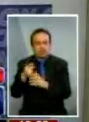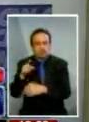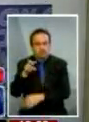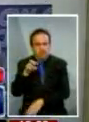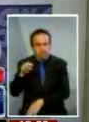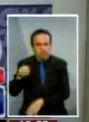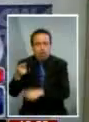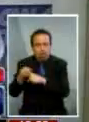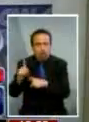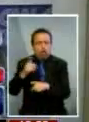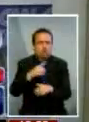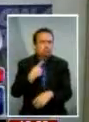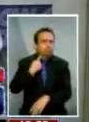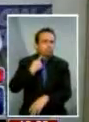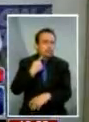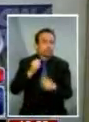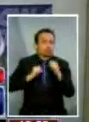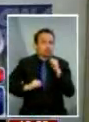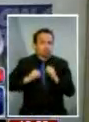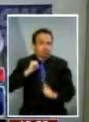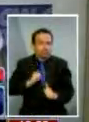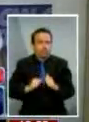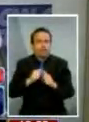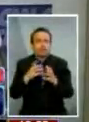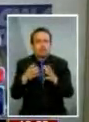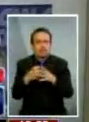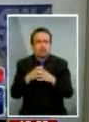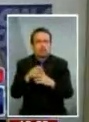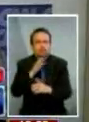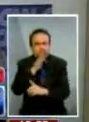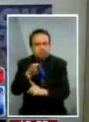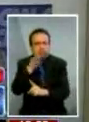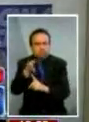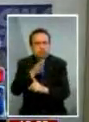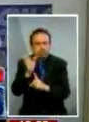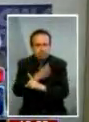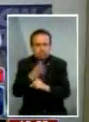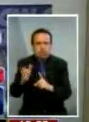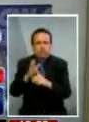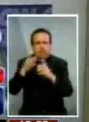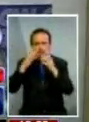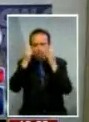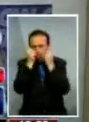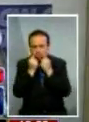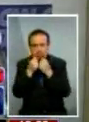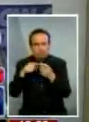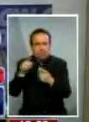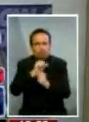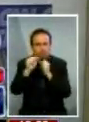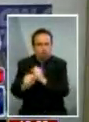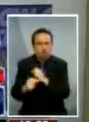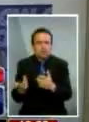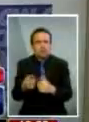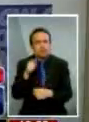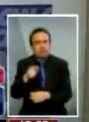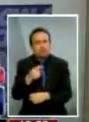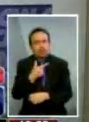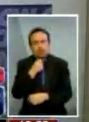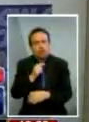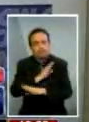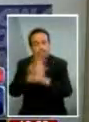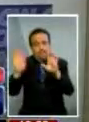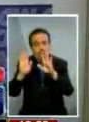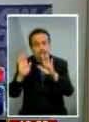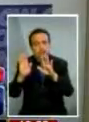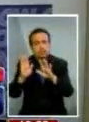hay muchas otras víctimas que han sufrido y están sufriendo ataques permanentes, hostigamiento, y que, como queremos que esto pare,